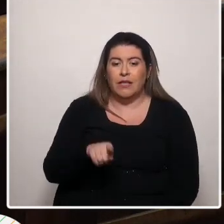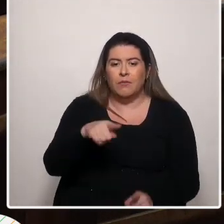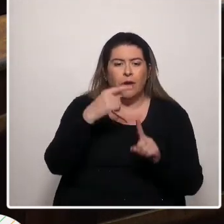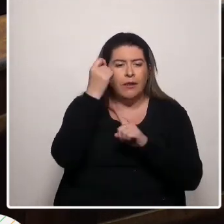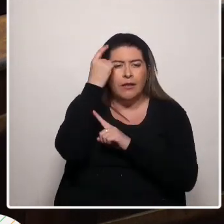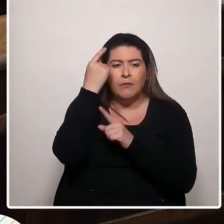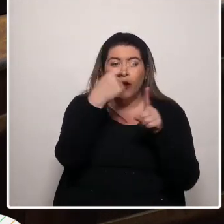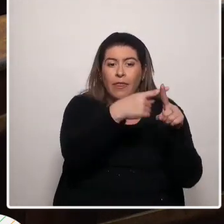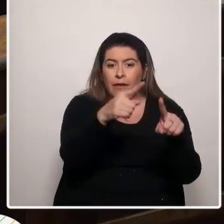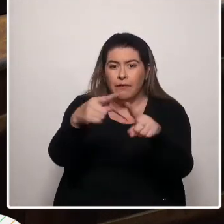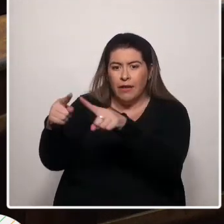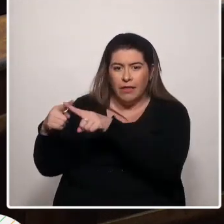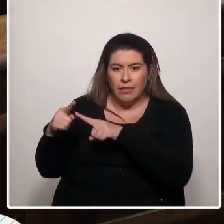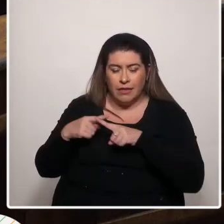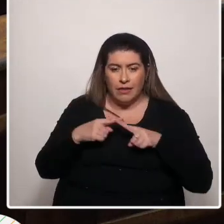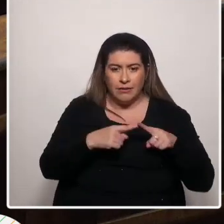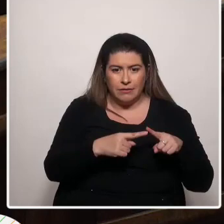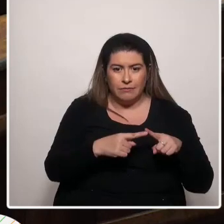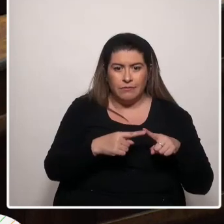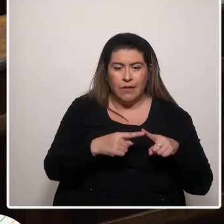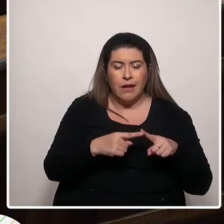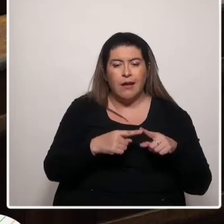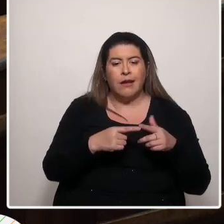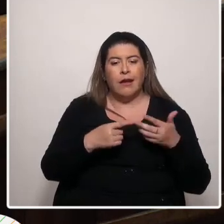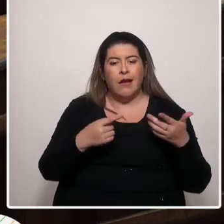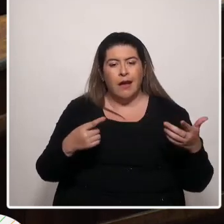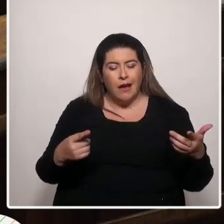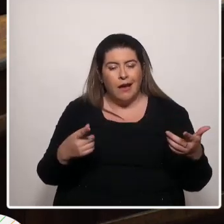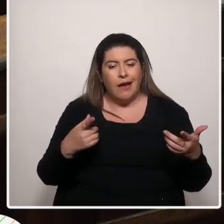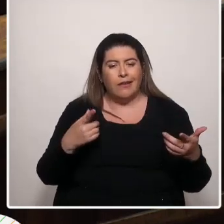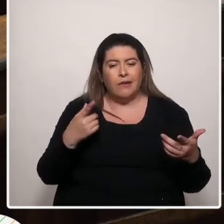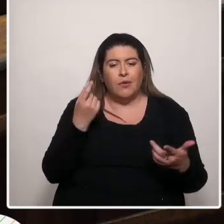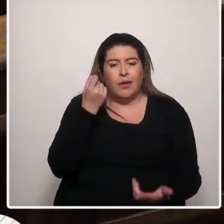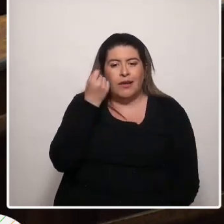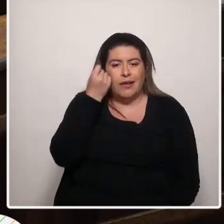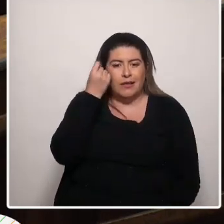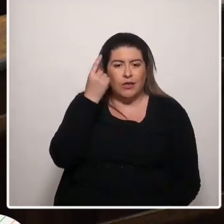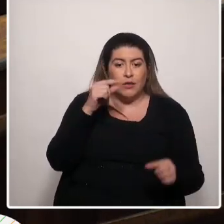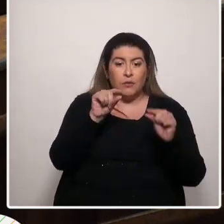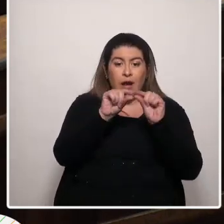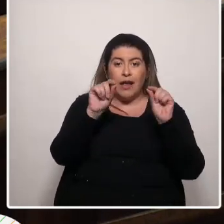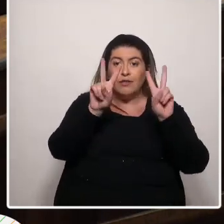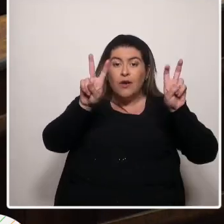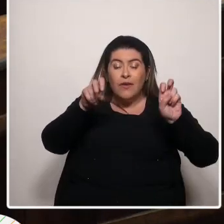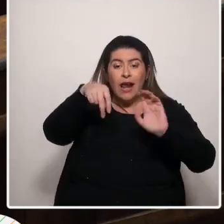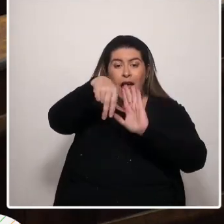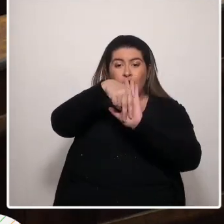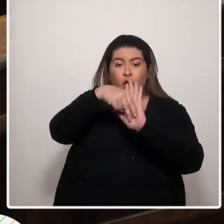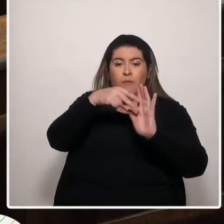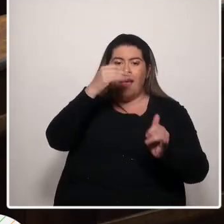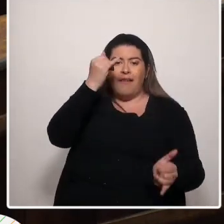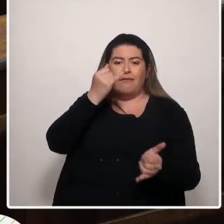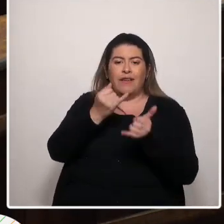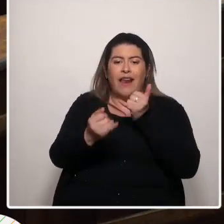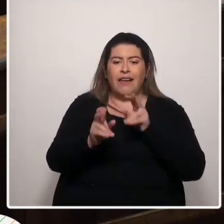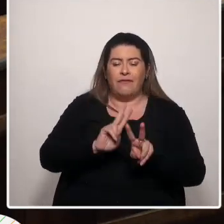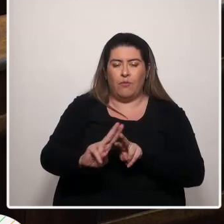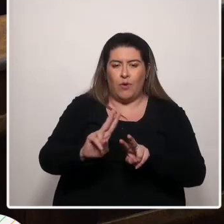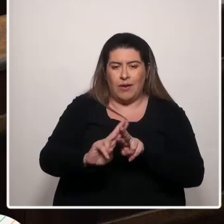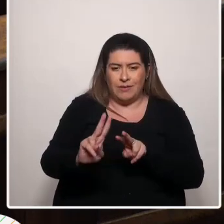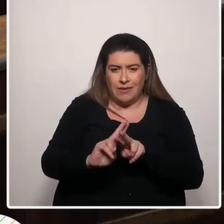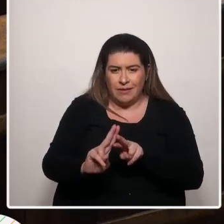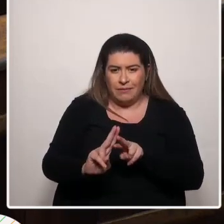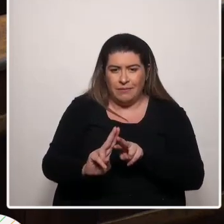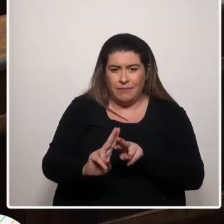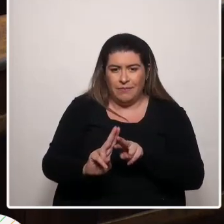interpretaciones distintas, en el fondo tenemos una interpretación distinta sobre la norma final que vamos a adoptar